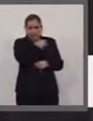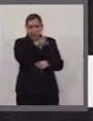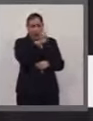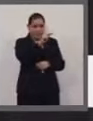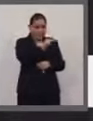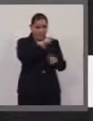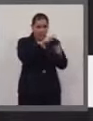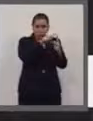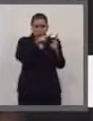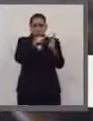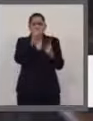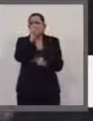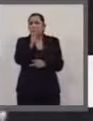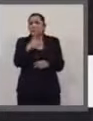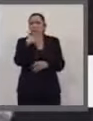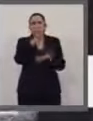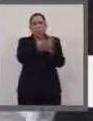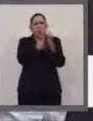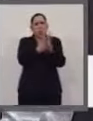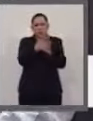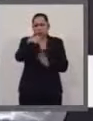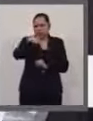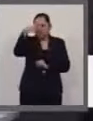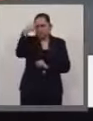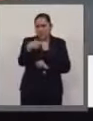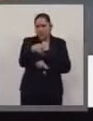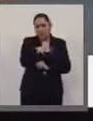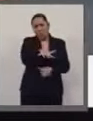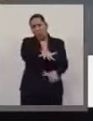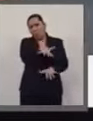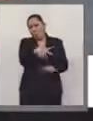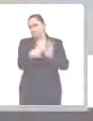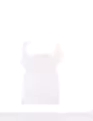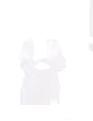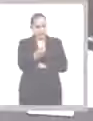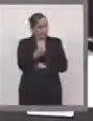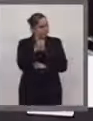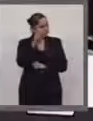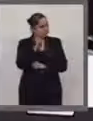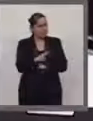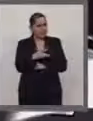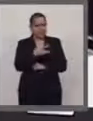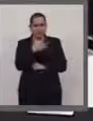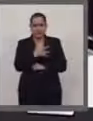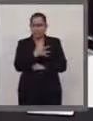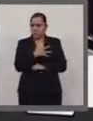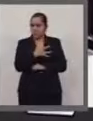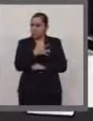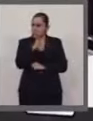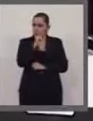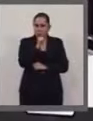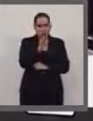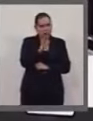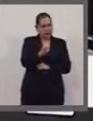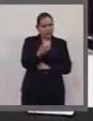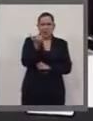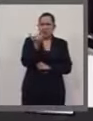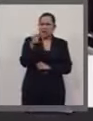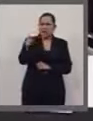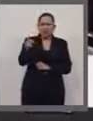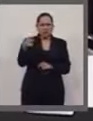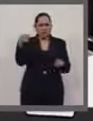Peña Nieto, de la corrupción rampante en este país. Gracias, diputado. y rechazamos las expresiones